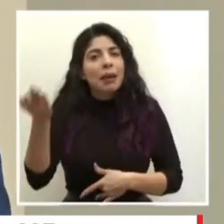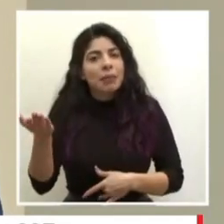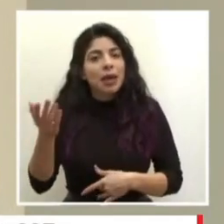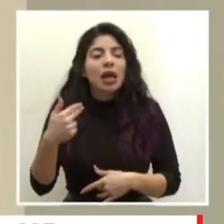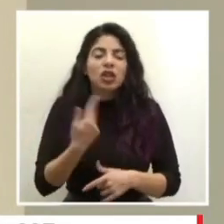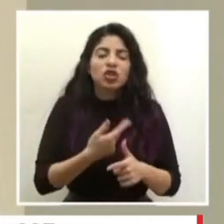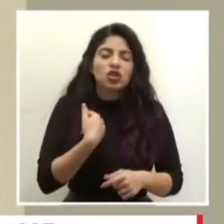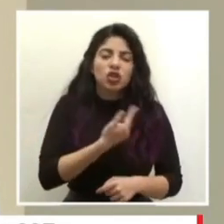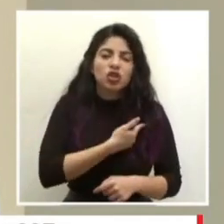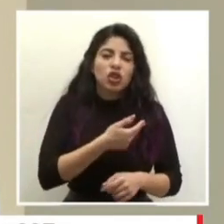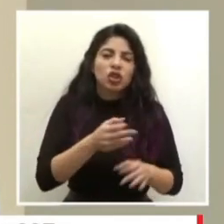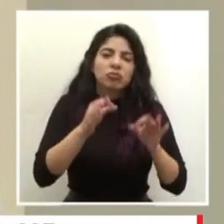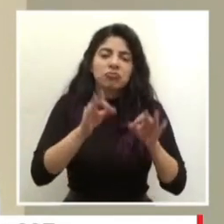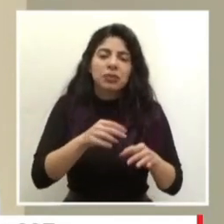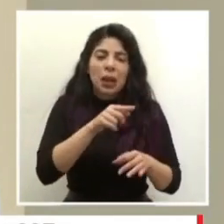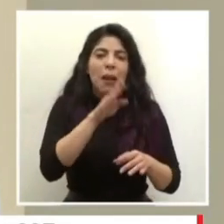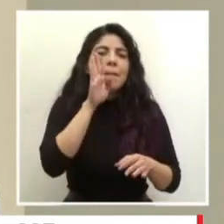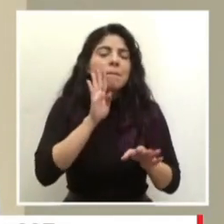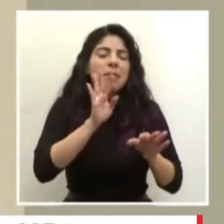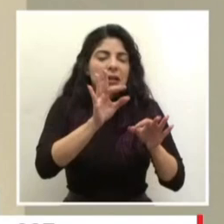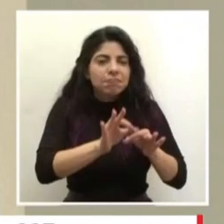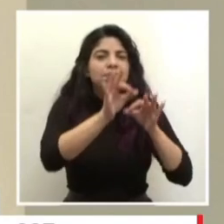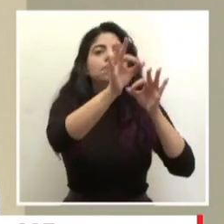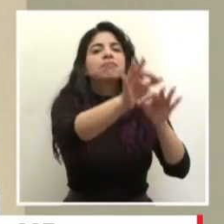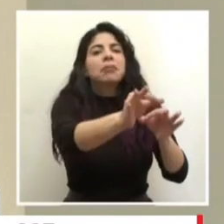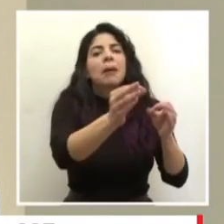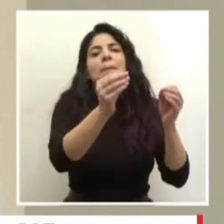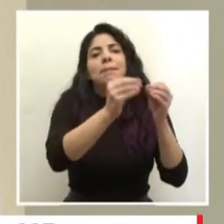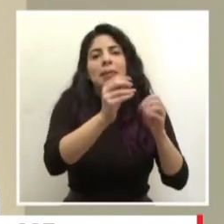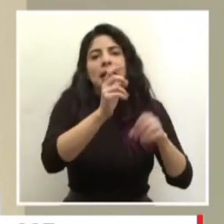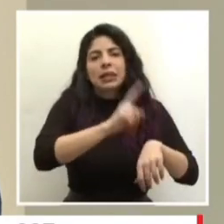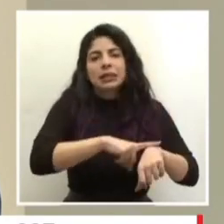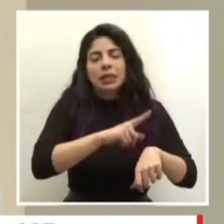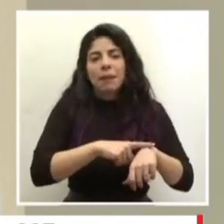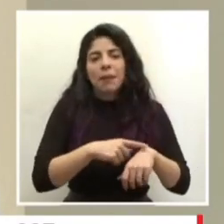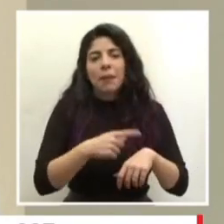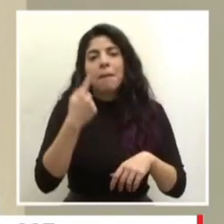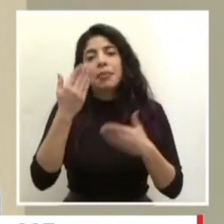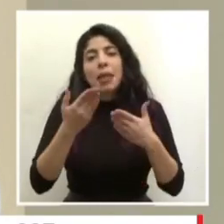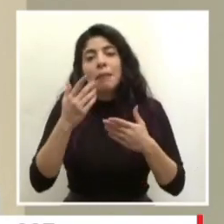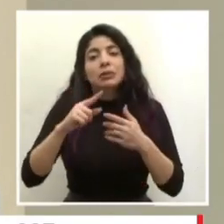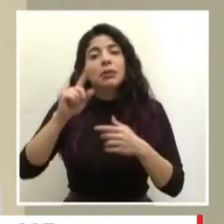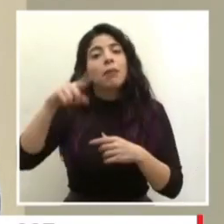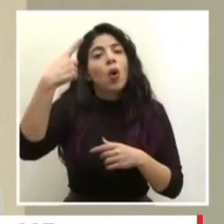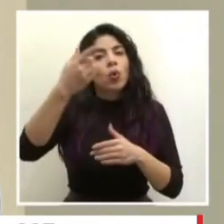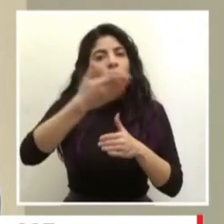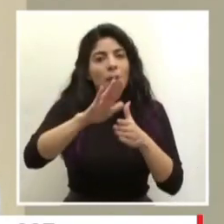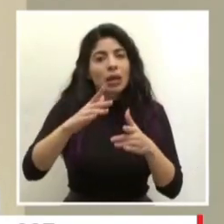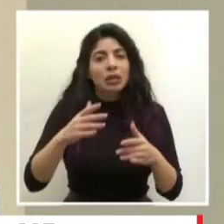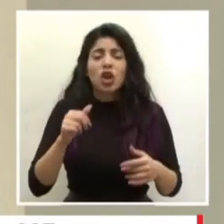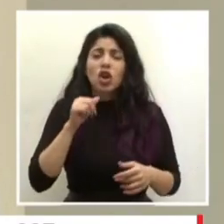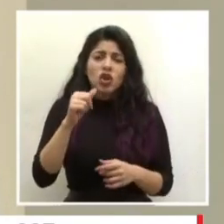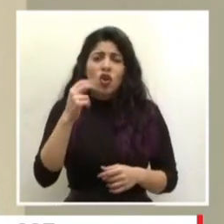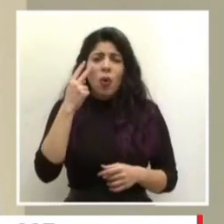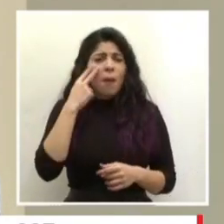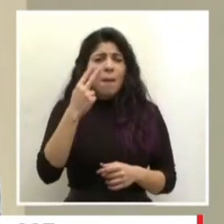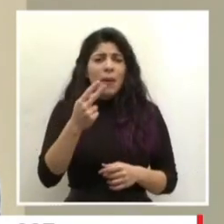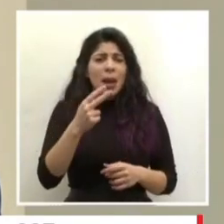decidiendo todavía posponerlo, llevarlo más adelante, posiblemente para la fase que sigue. No estamos tampoco viendo que se vayan